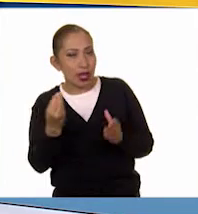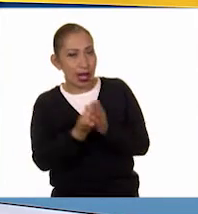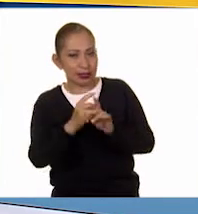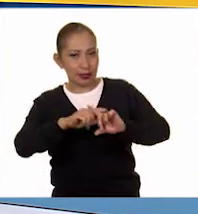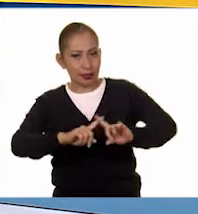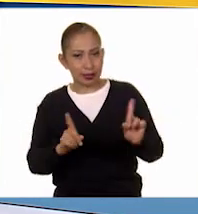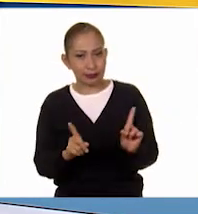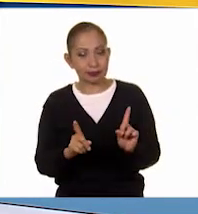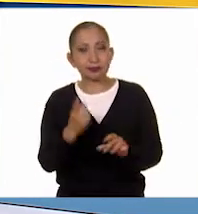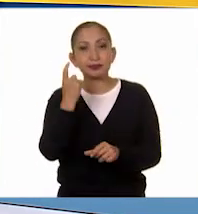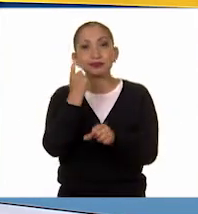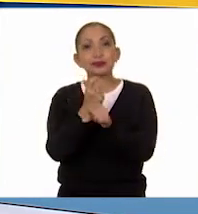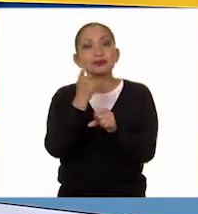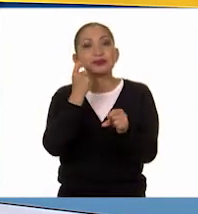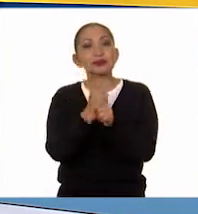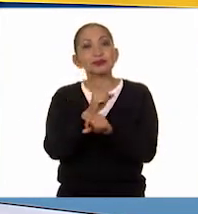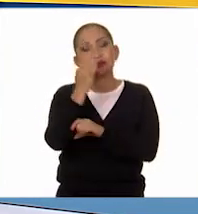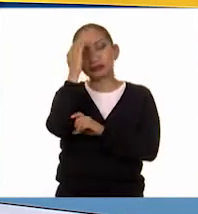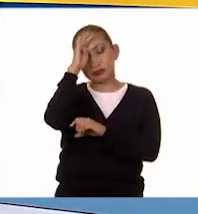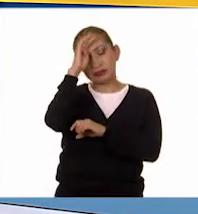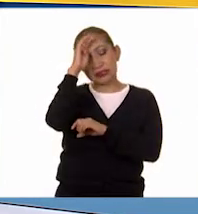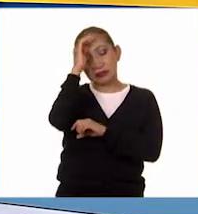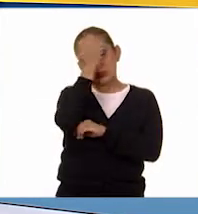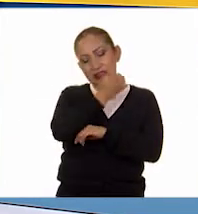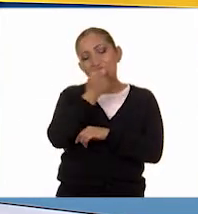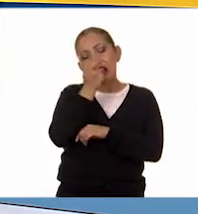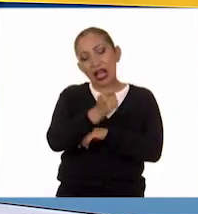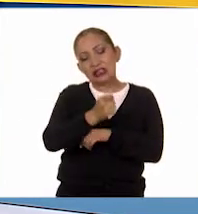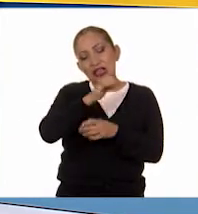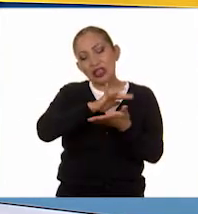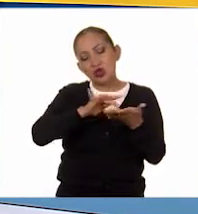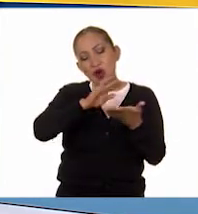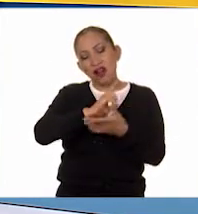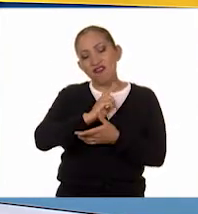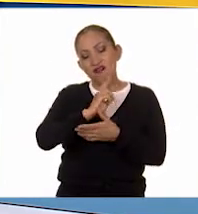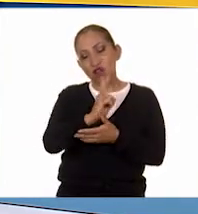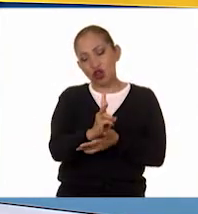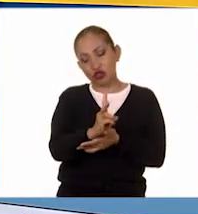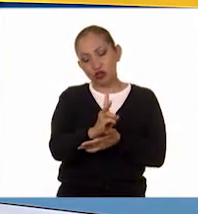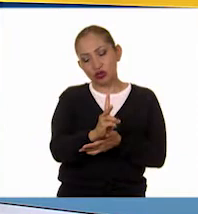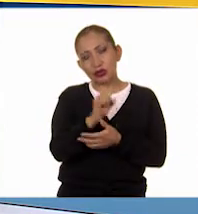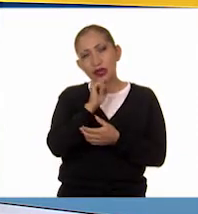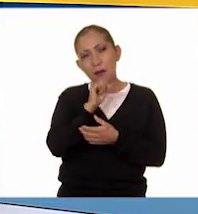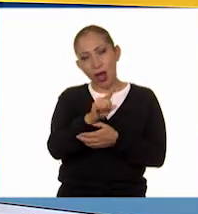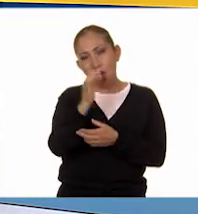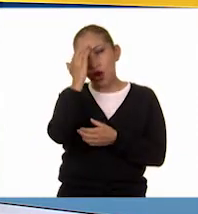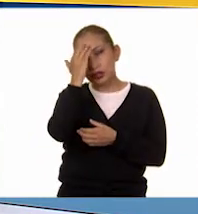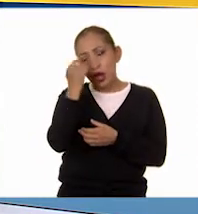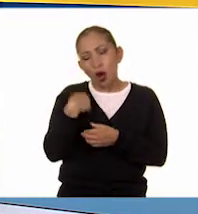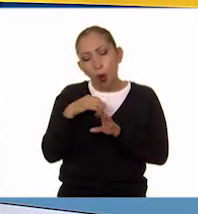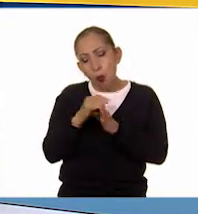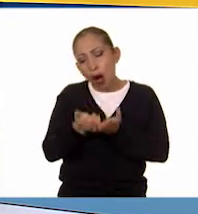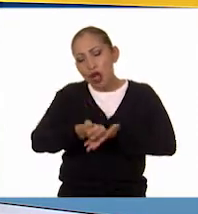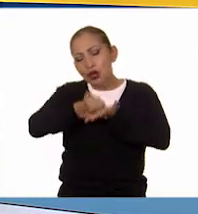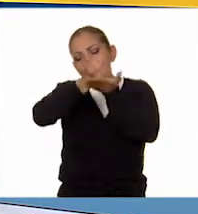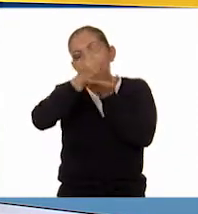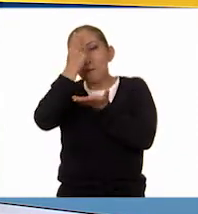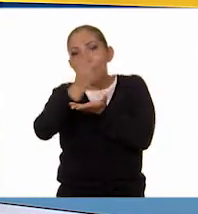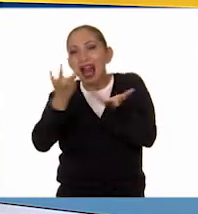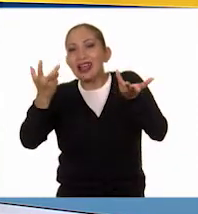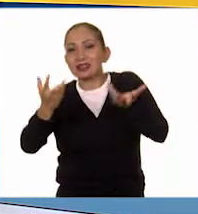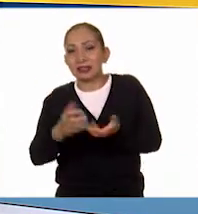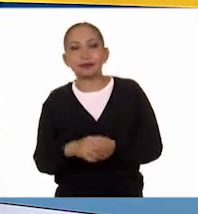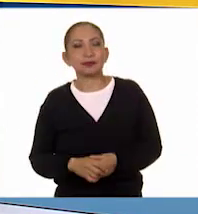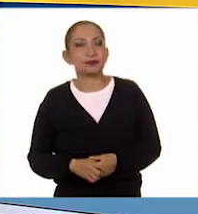clase. Primero, reflexionaremos sobre la lectura en voz alta y conoceremos algunas estrategias útiles para llevarla a